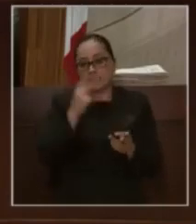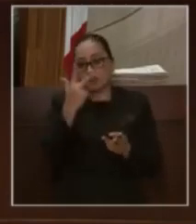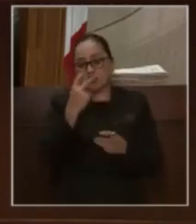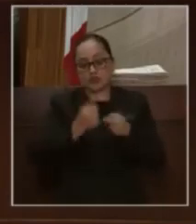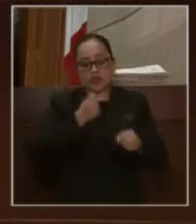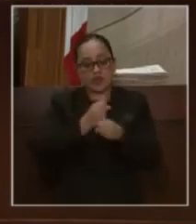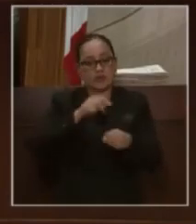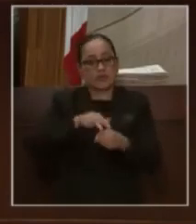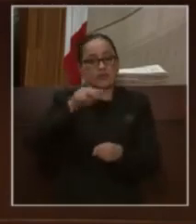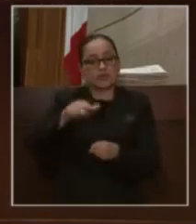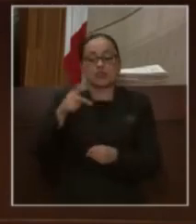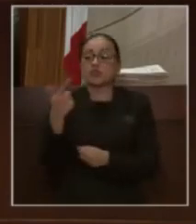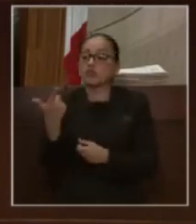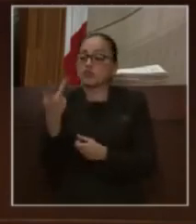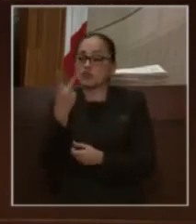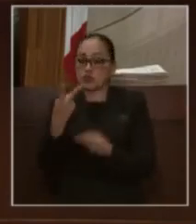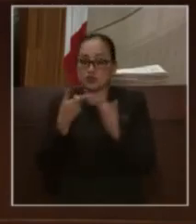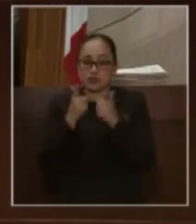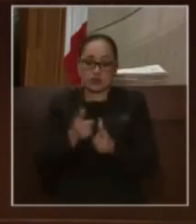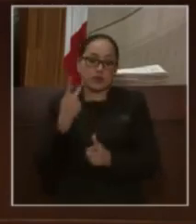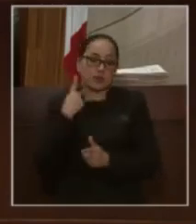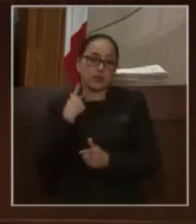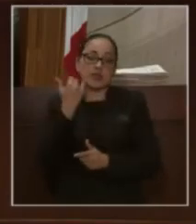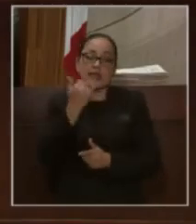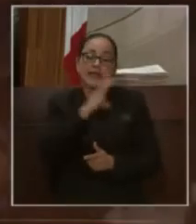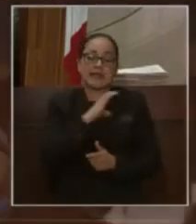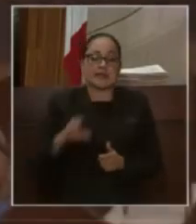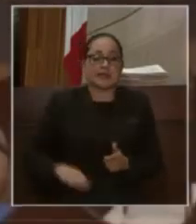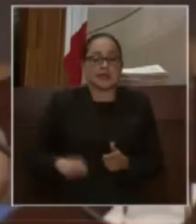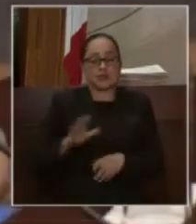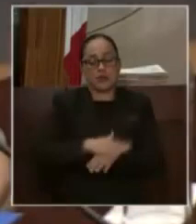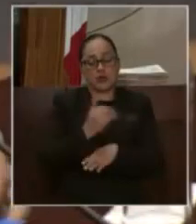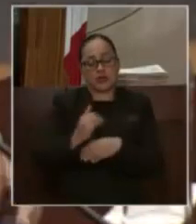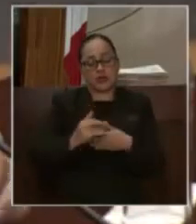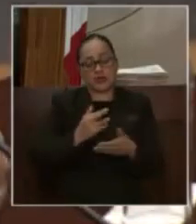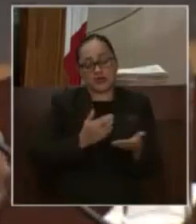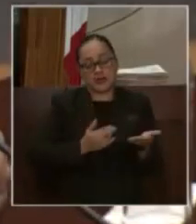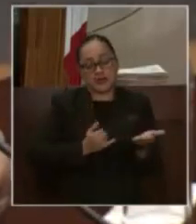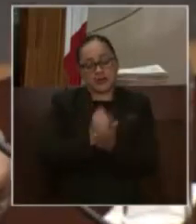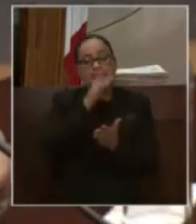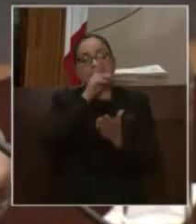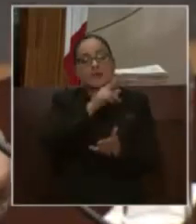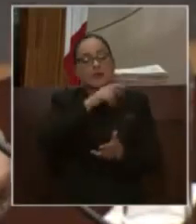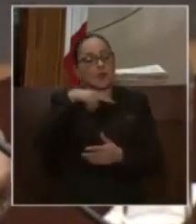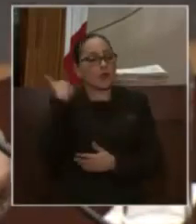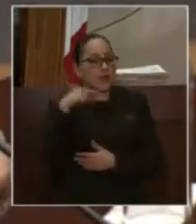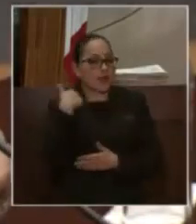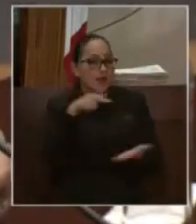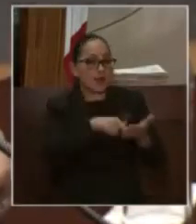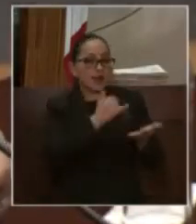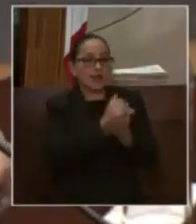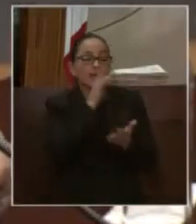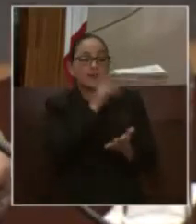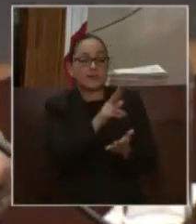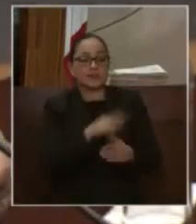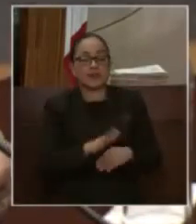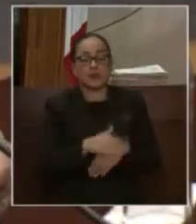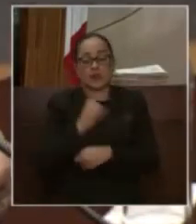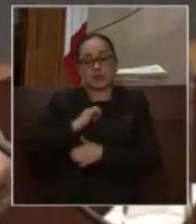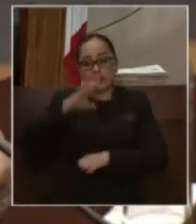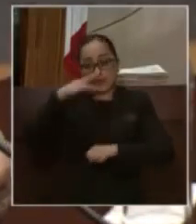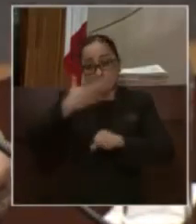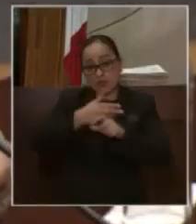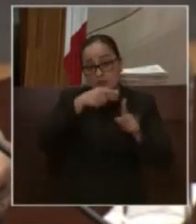promovidos por 2 partidos políticos y un candidato en contra de la sentencia de la Sala Regional Guadalajara, en la que consideró correcto el criterio de la autoridad electoral local